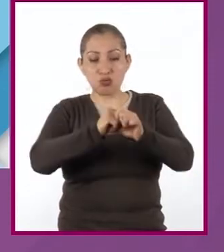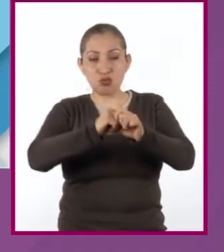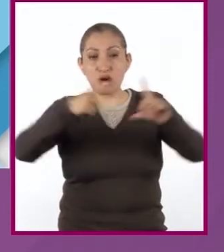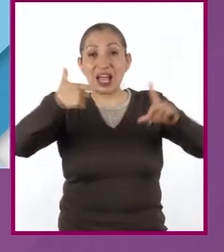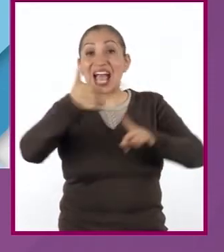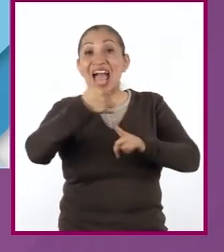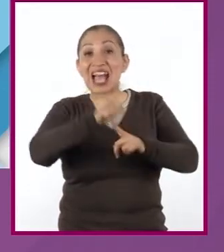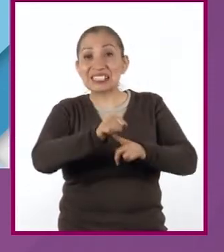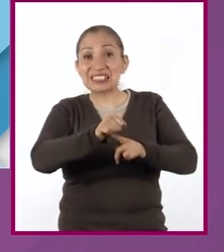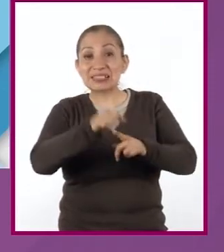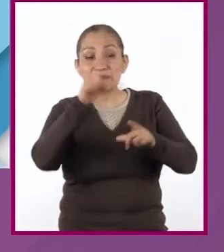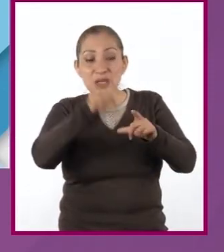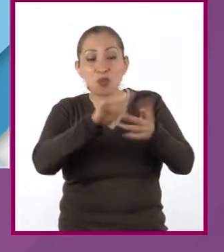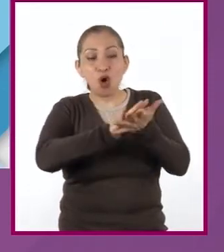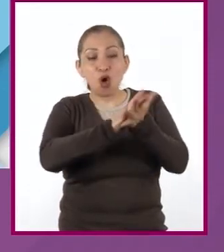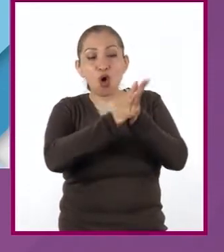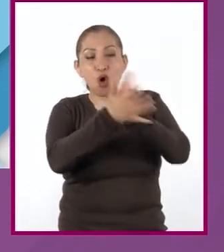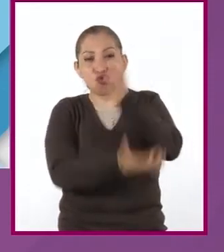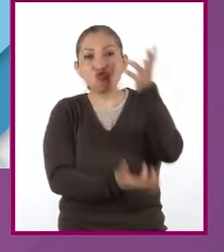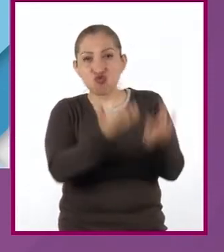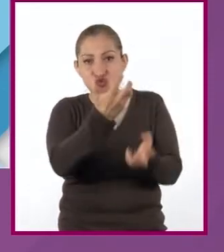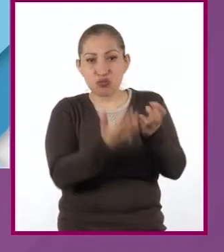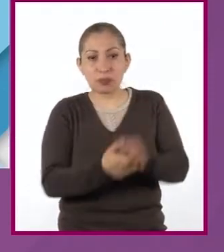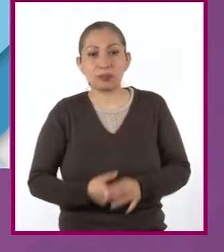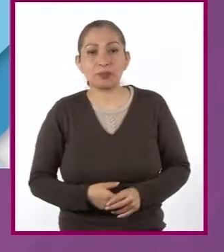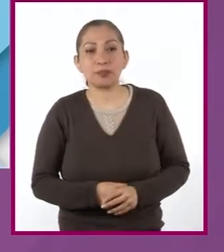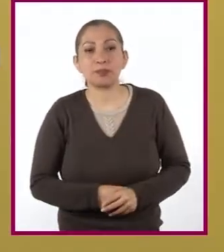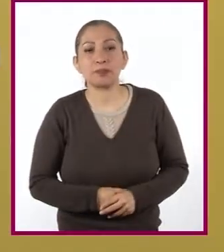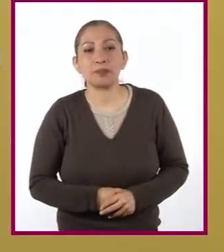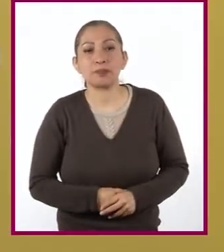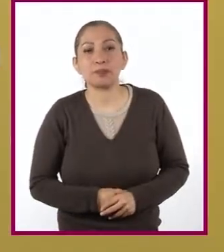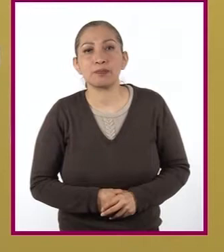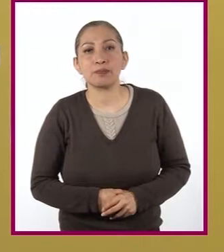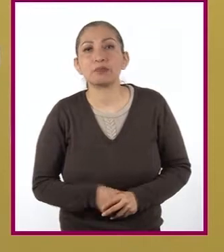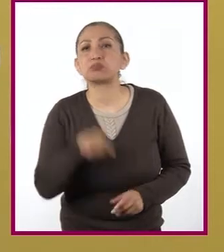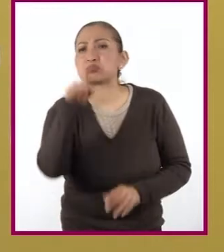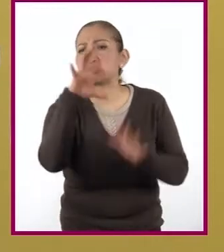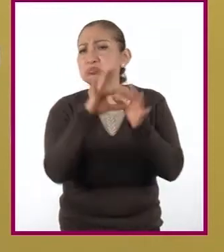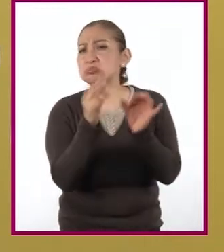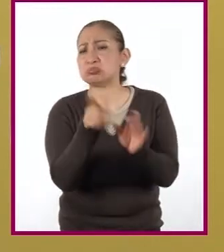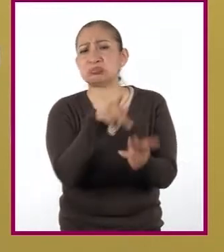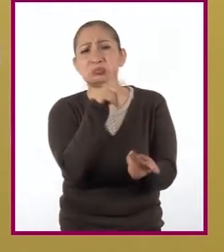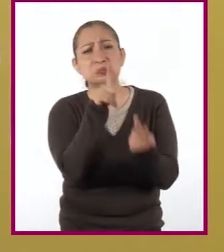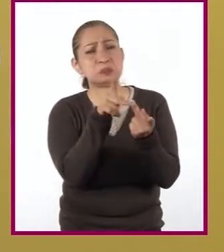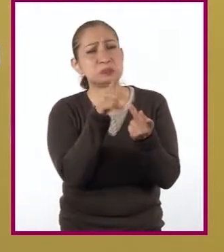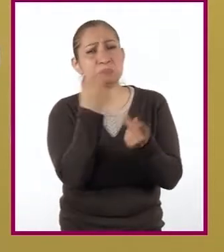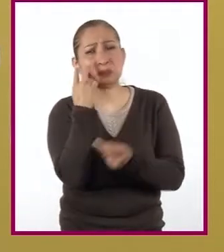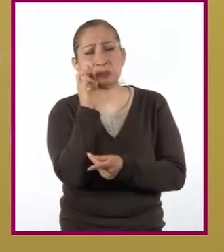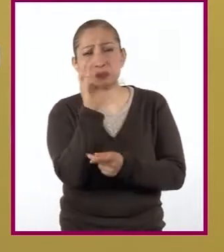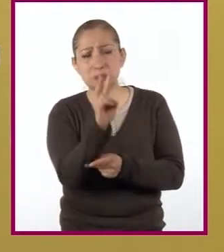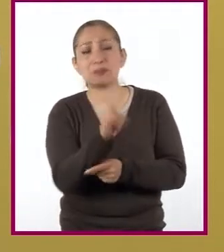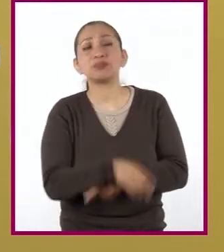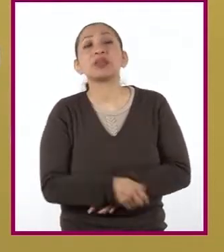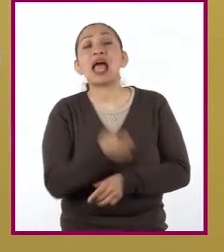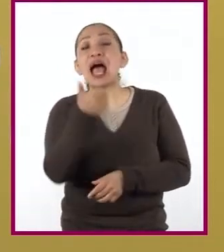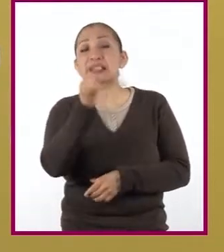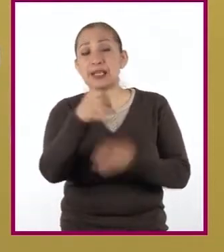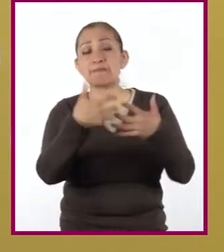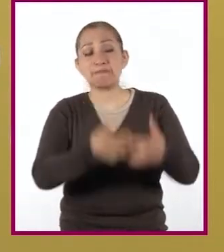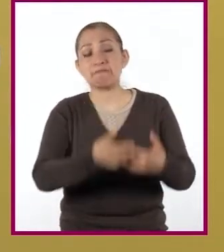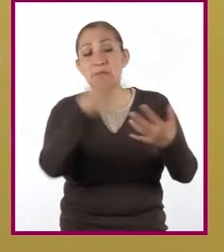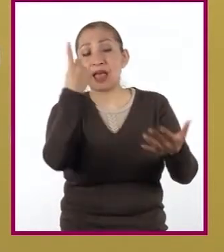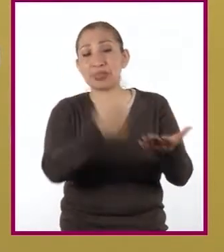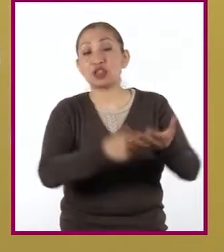los gases que resultaron de la combustión. Lo explicaste perfecto. Así es como